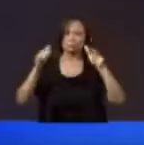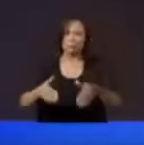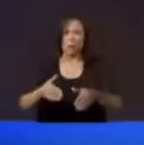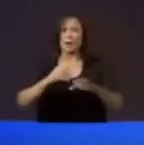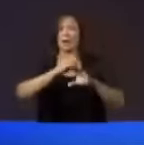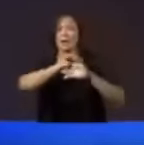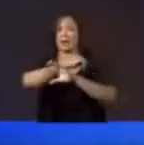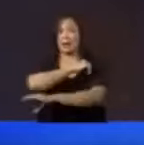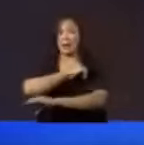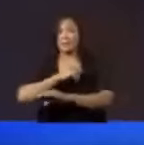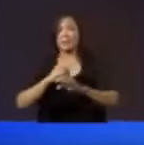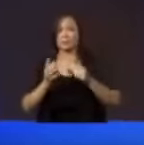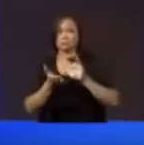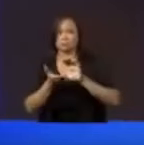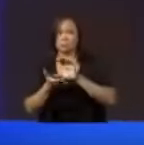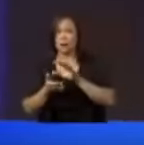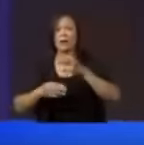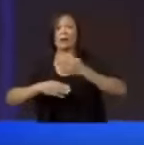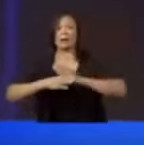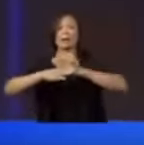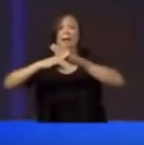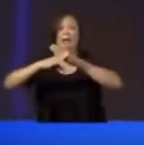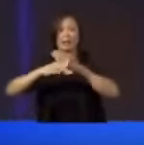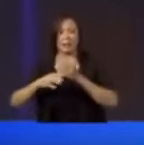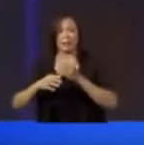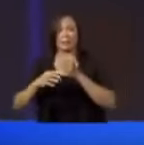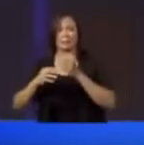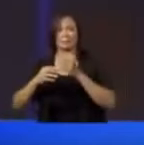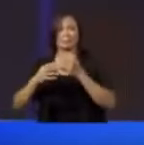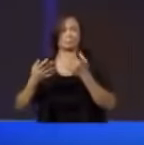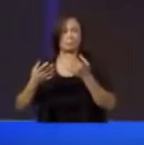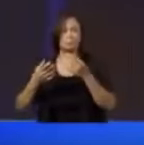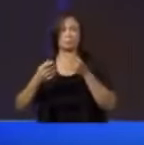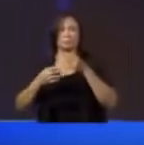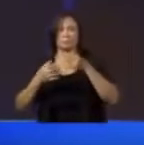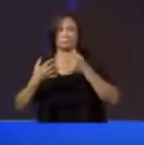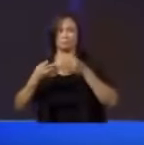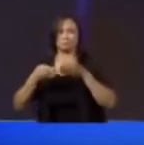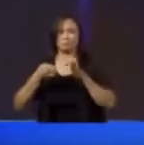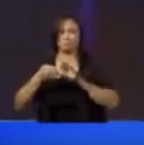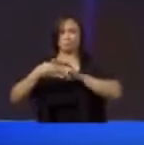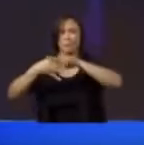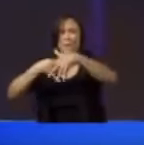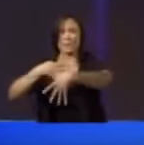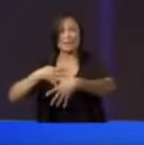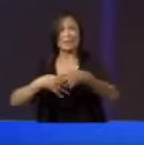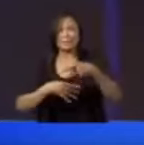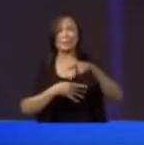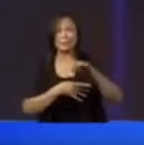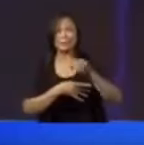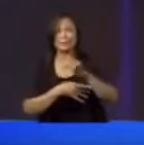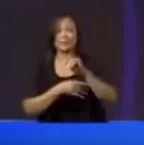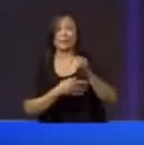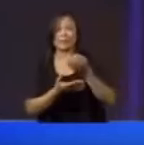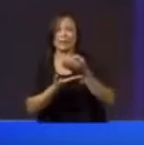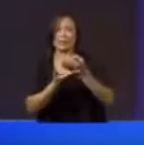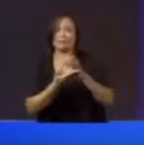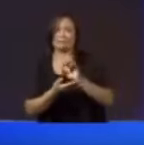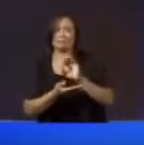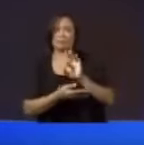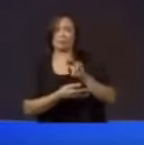directamente al campo. Hay que invertir en infraestructura rural, hay que crear presas, hay que establecer un fondo